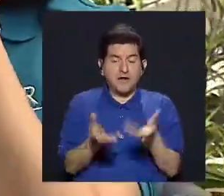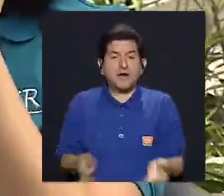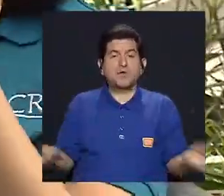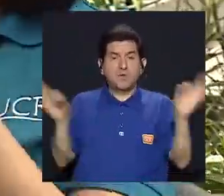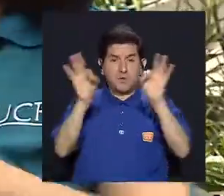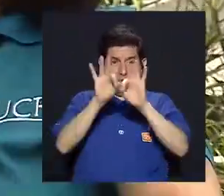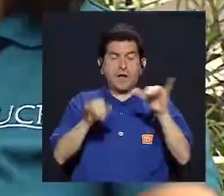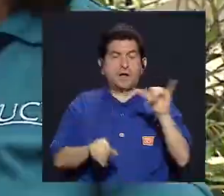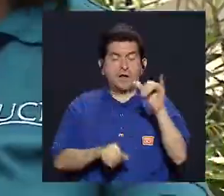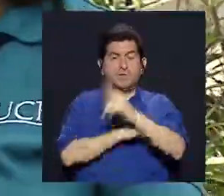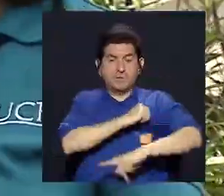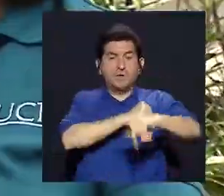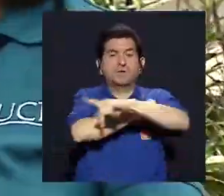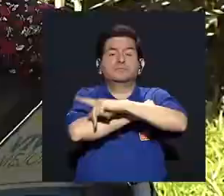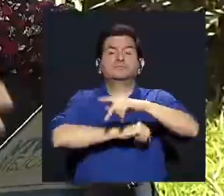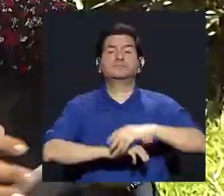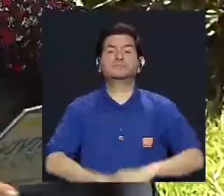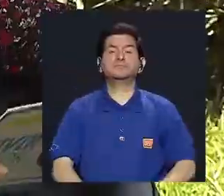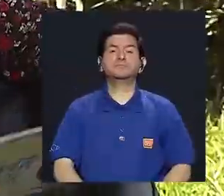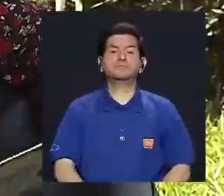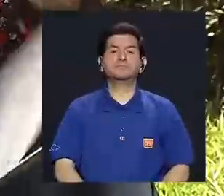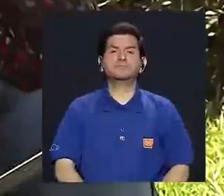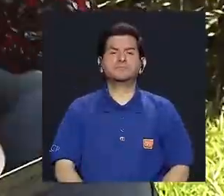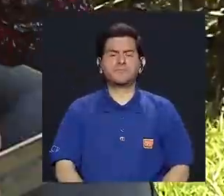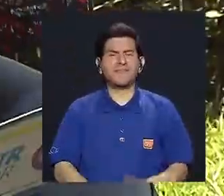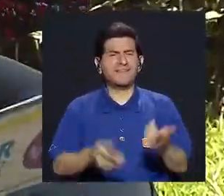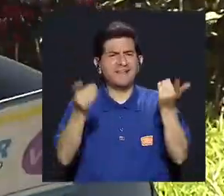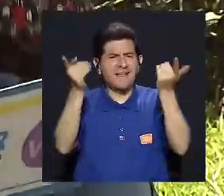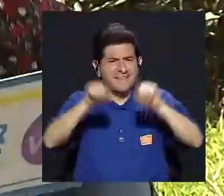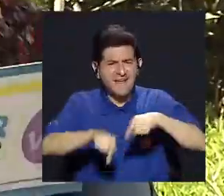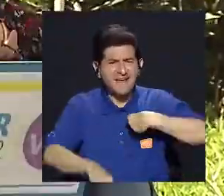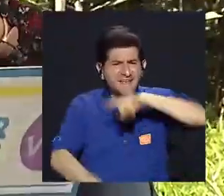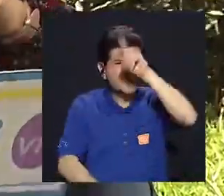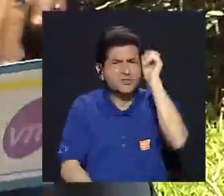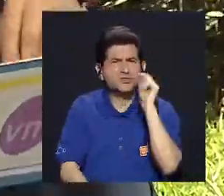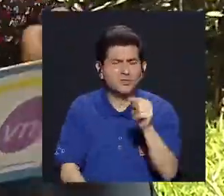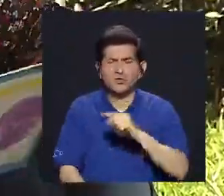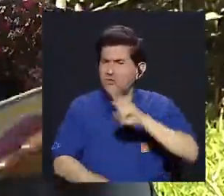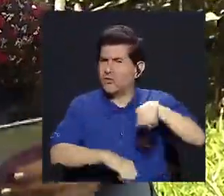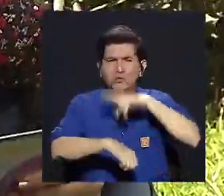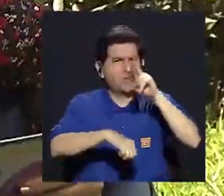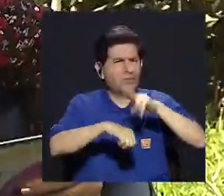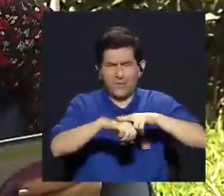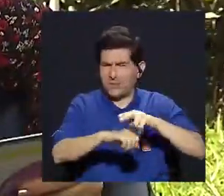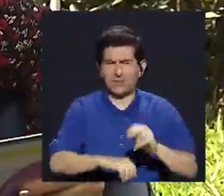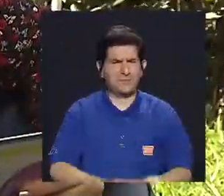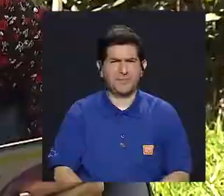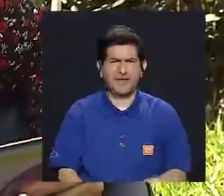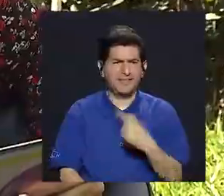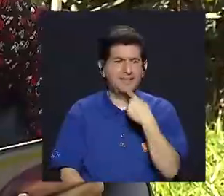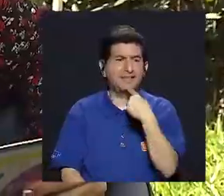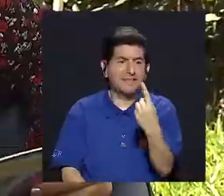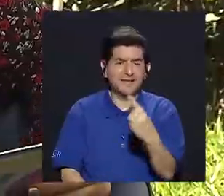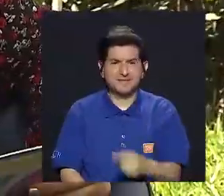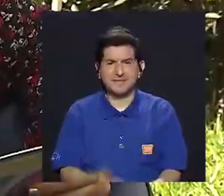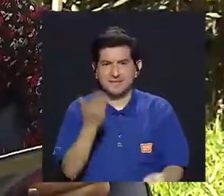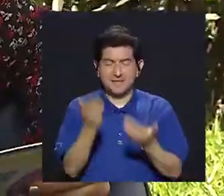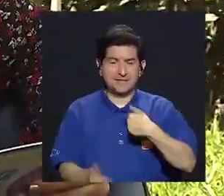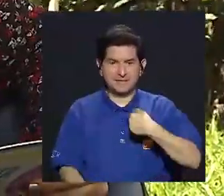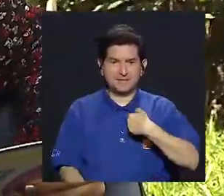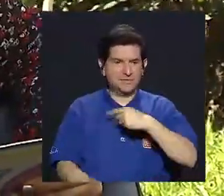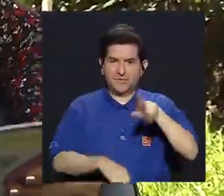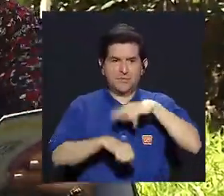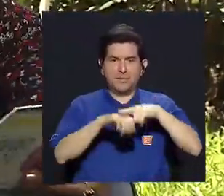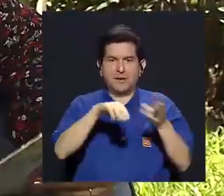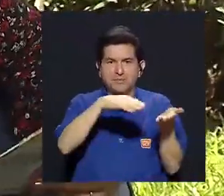pero en cuanto a movilidad en nuestro país de hecho te iba a consultar porque no es común que uno pues diga bueno por lo menos